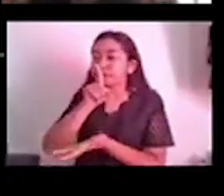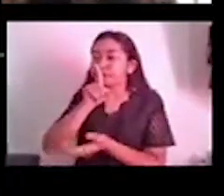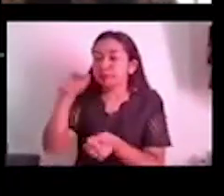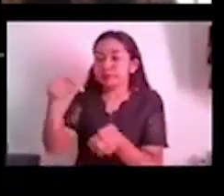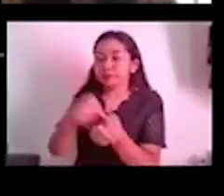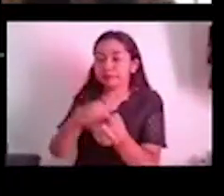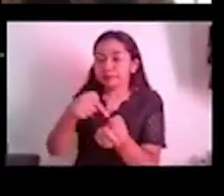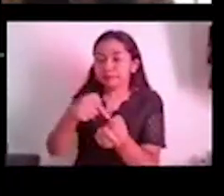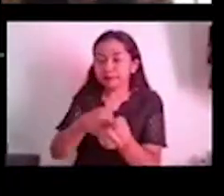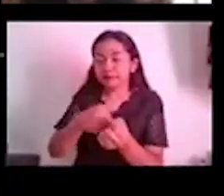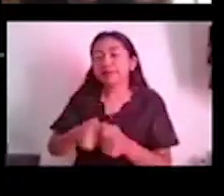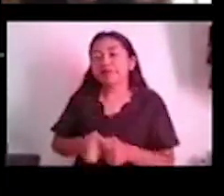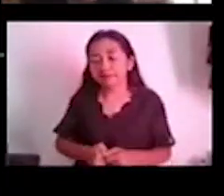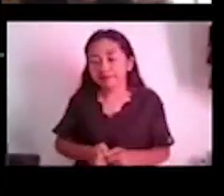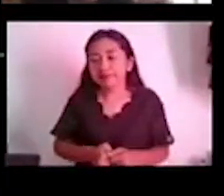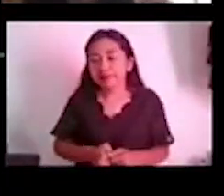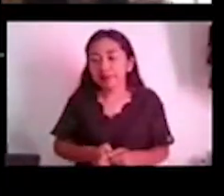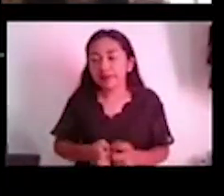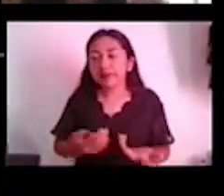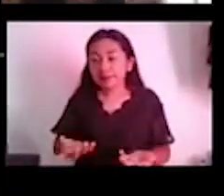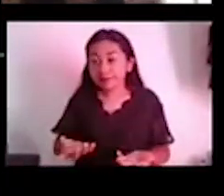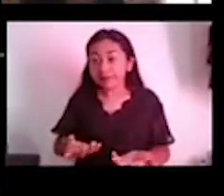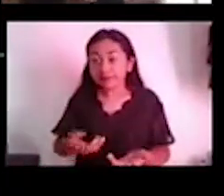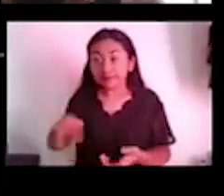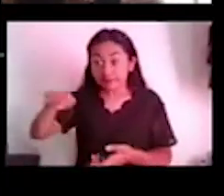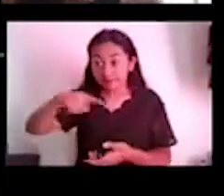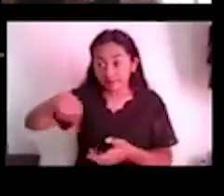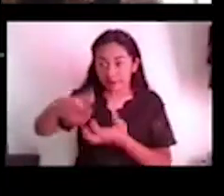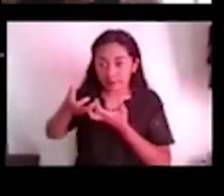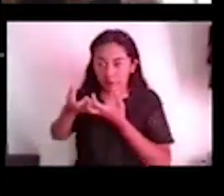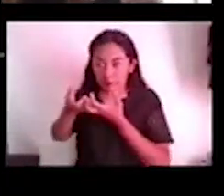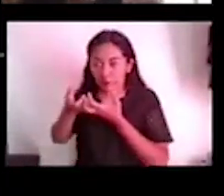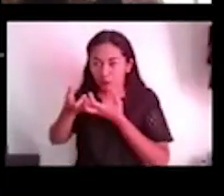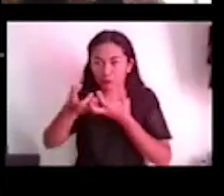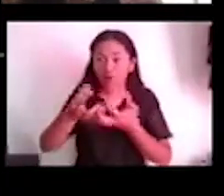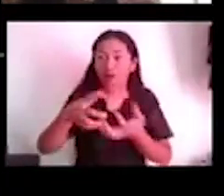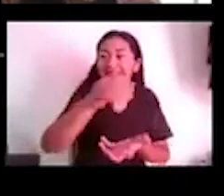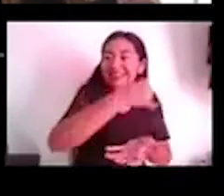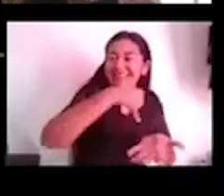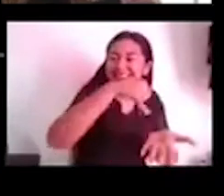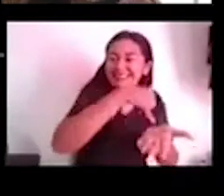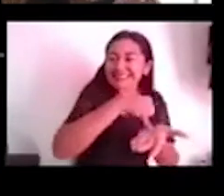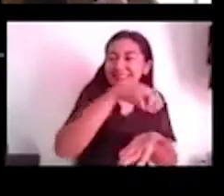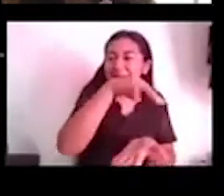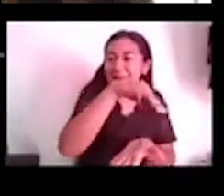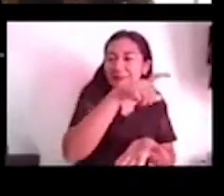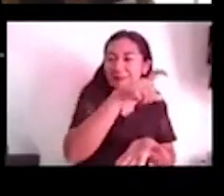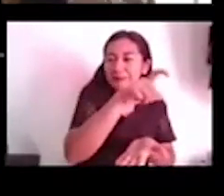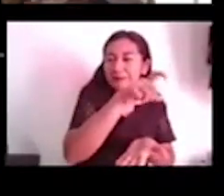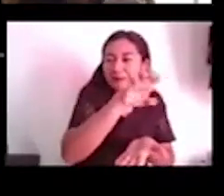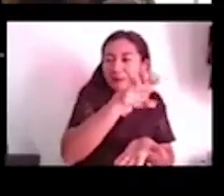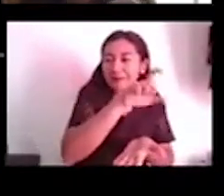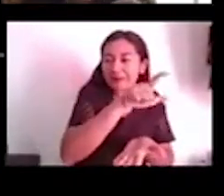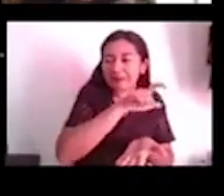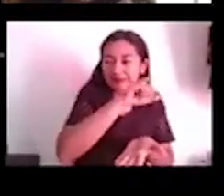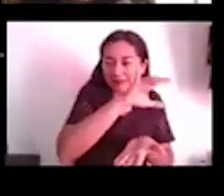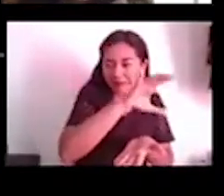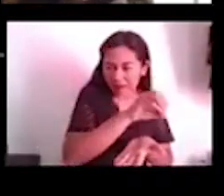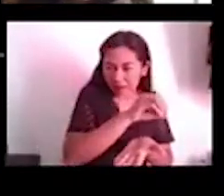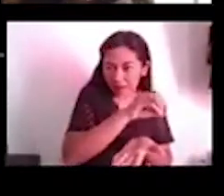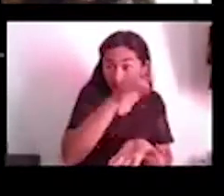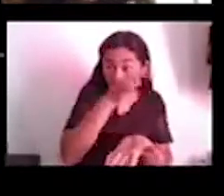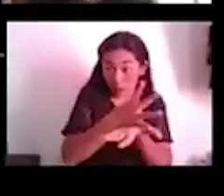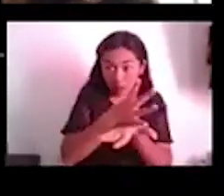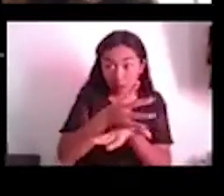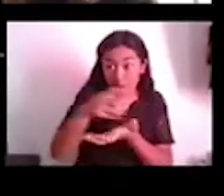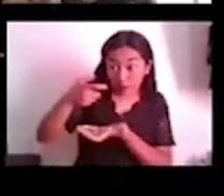van en un camino recto hacia México, a la isla de México Tenochtitlan y México Tlatelolco, sino van dando